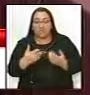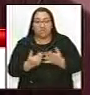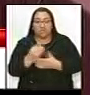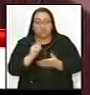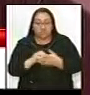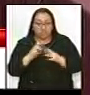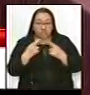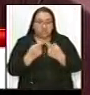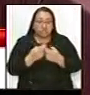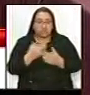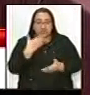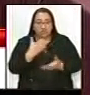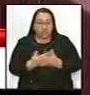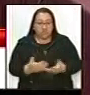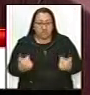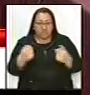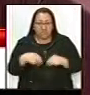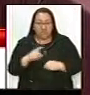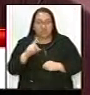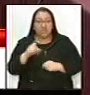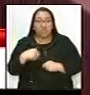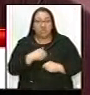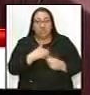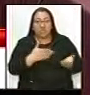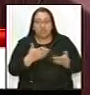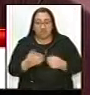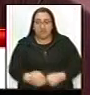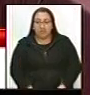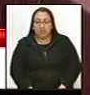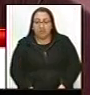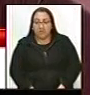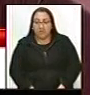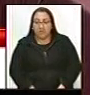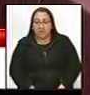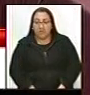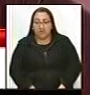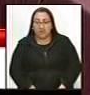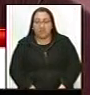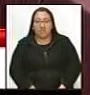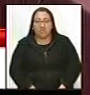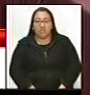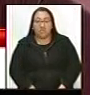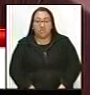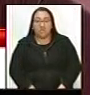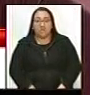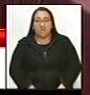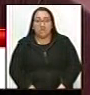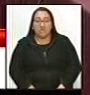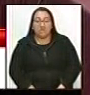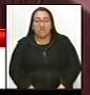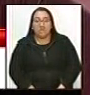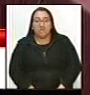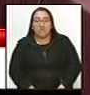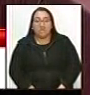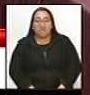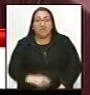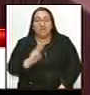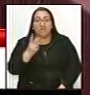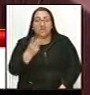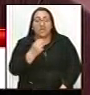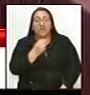sesión agradecemos la presencia de nuestra invitada la señora rosa nakagawa morales vicepresidente